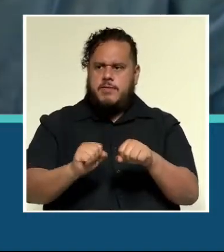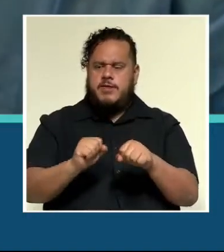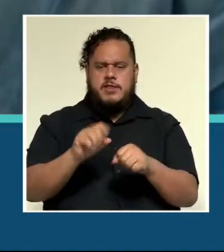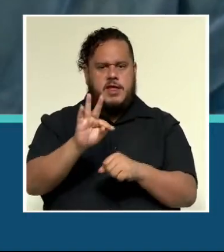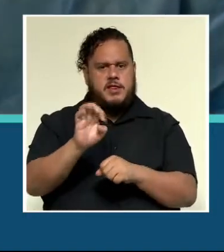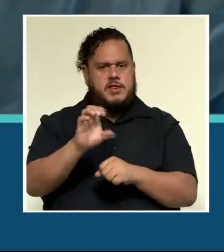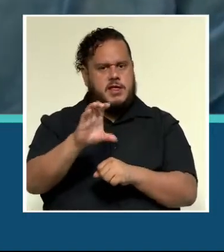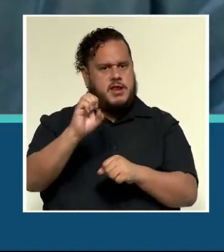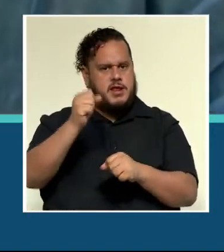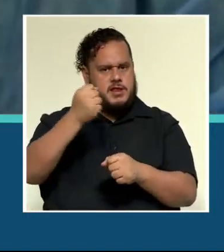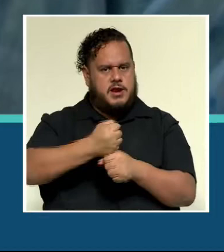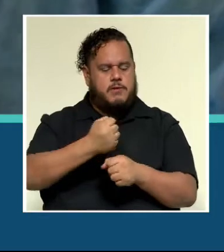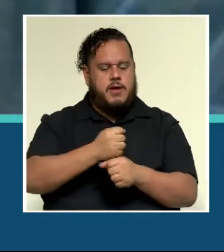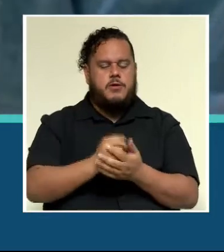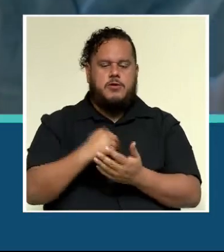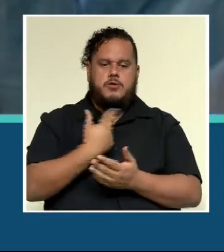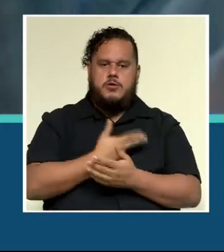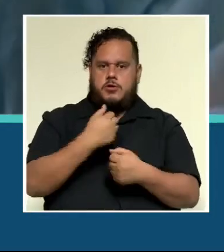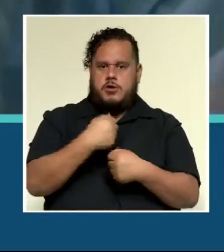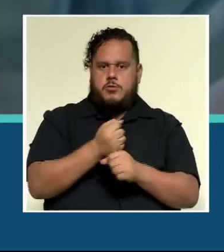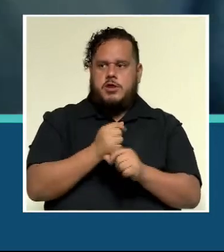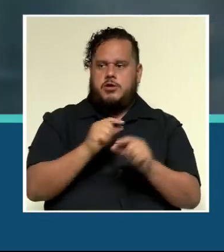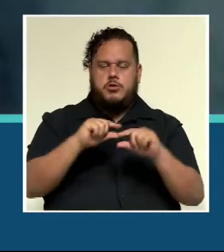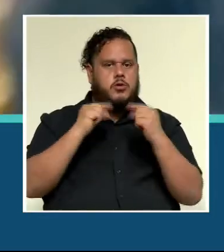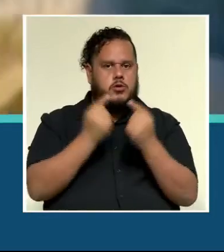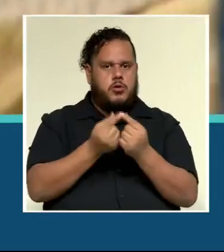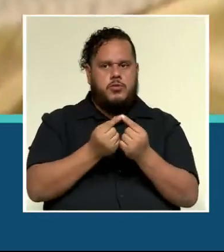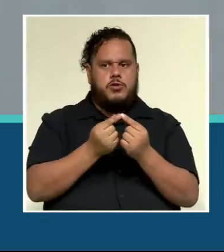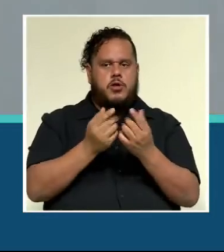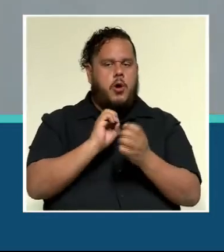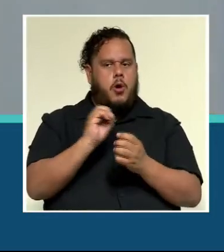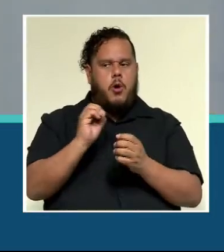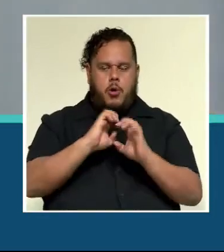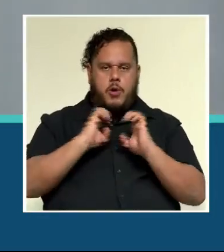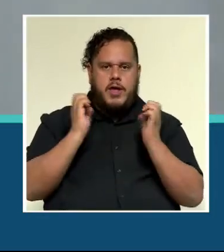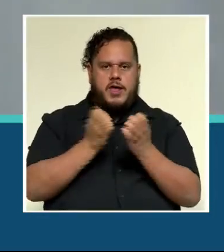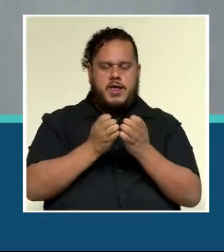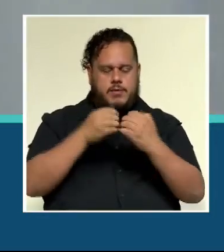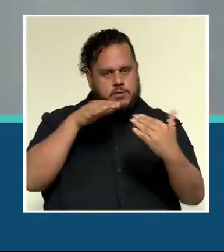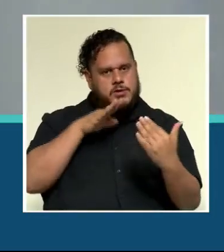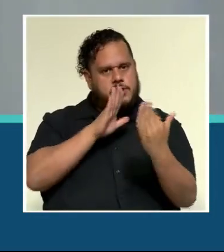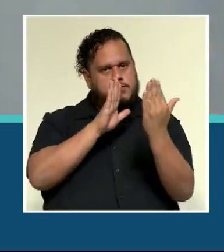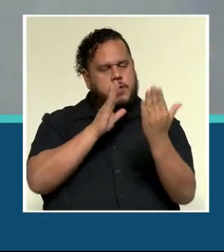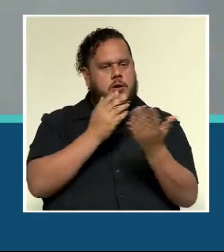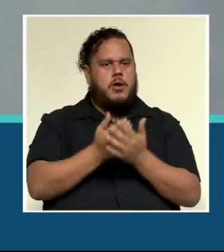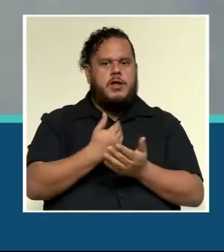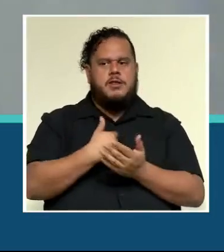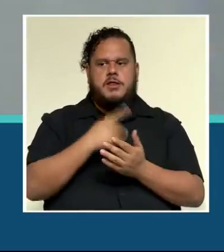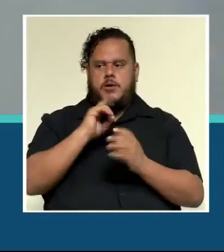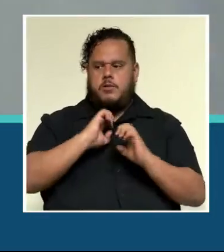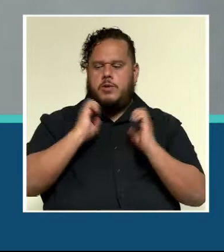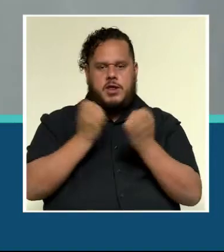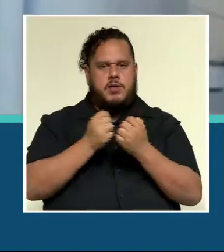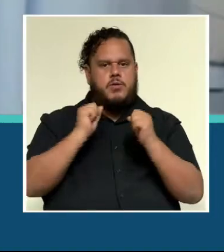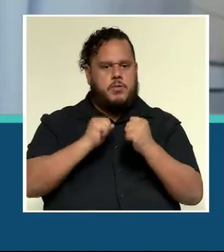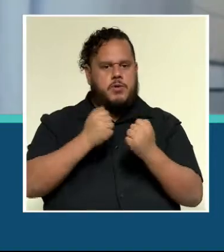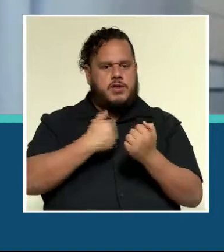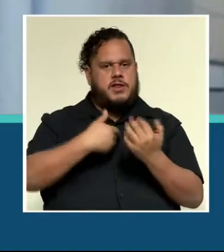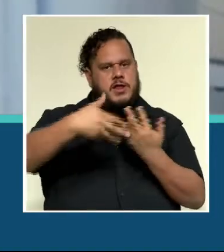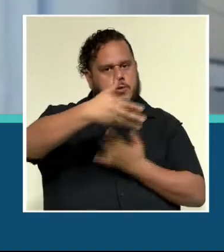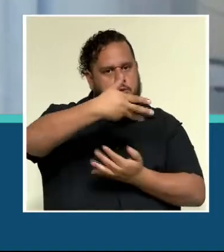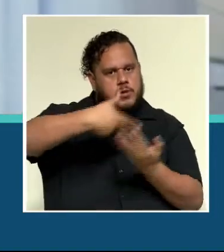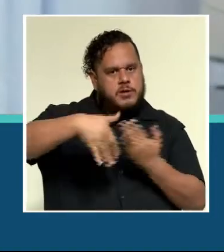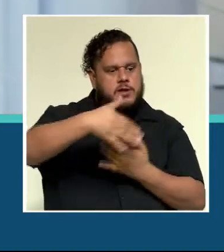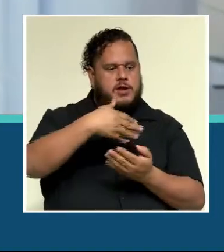el concepto de grupos o equipos espejo, y es tratar de tener un equipo que pueda sostener una operación